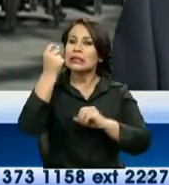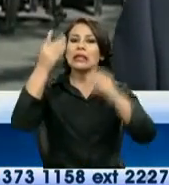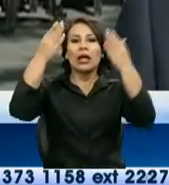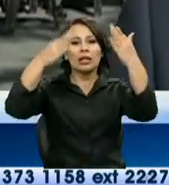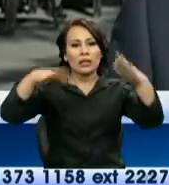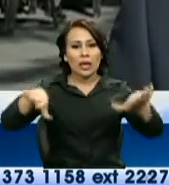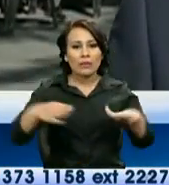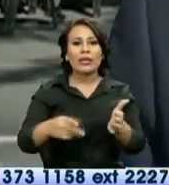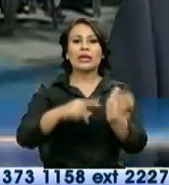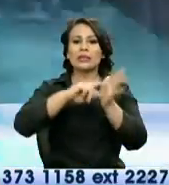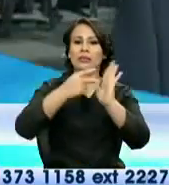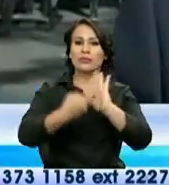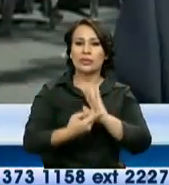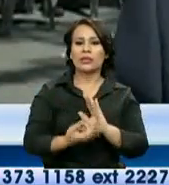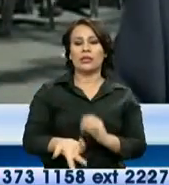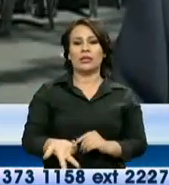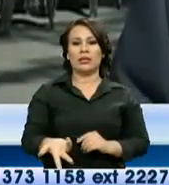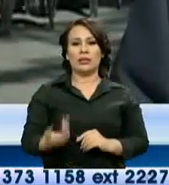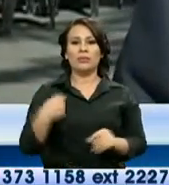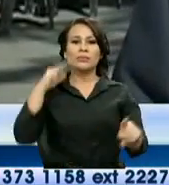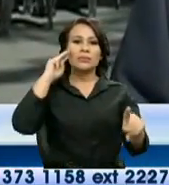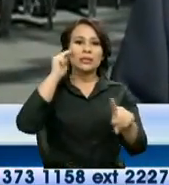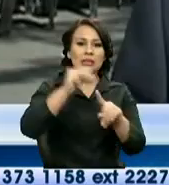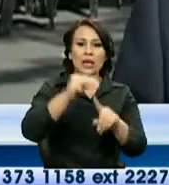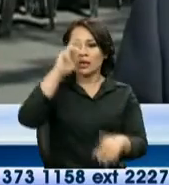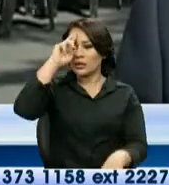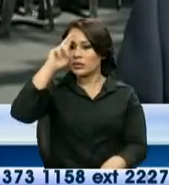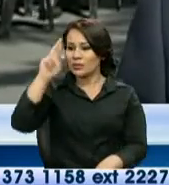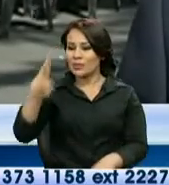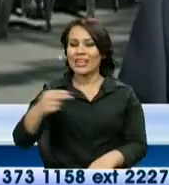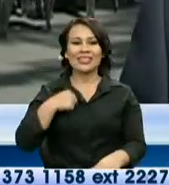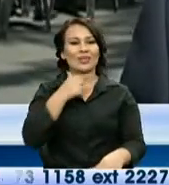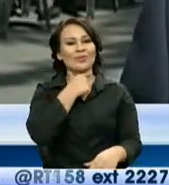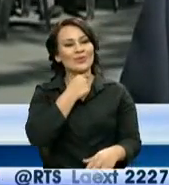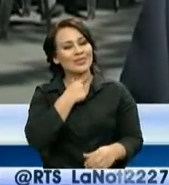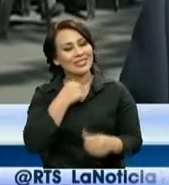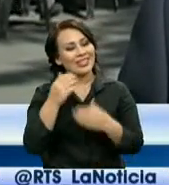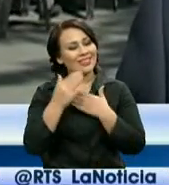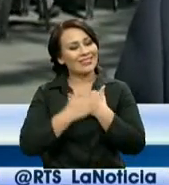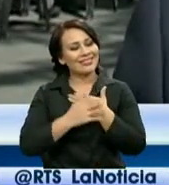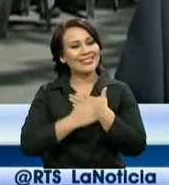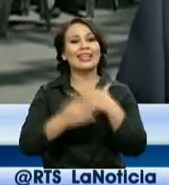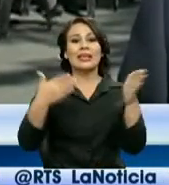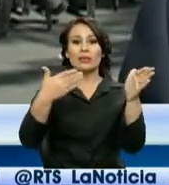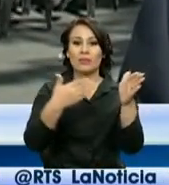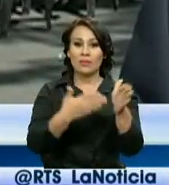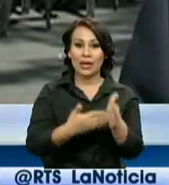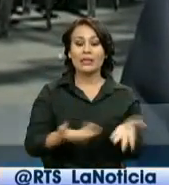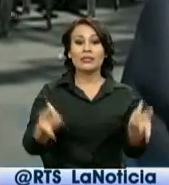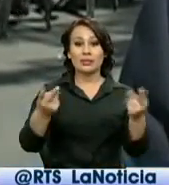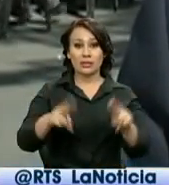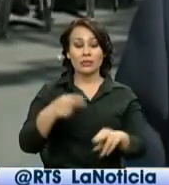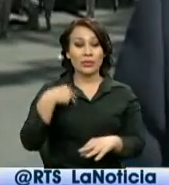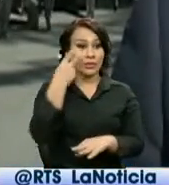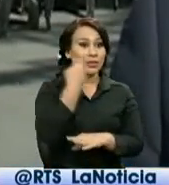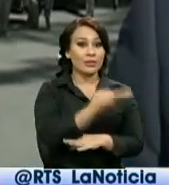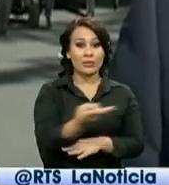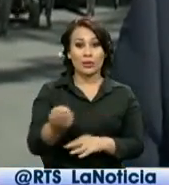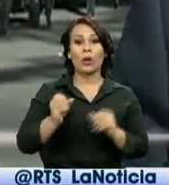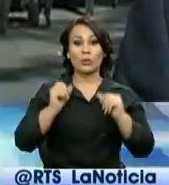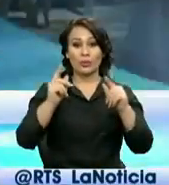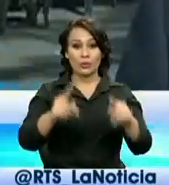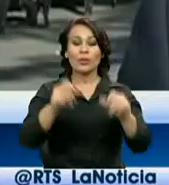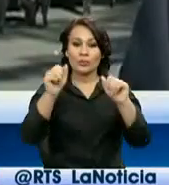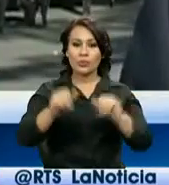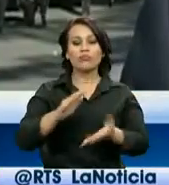entregarles un mensaje navideño de respeto, de camaradería, de convivencia pacífica y darles un momento de sano esparcimiento